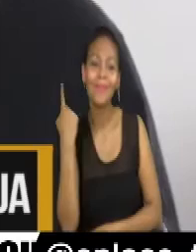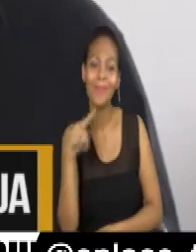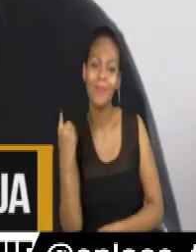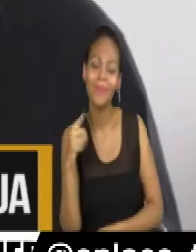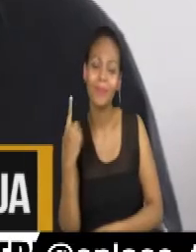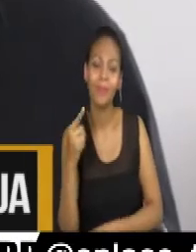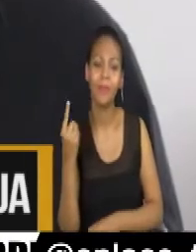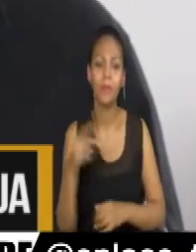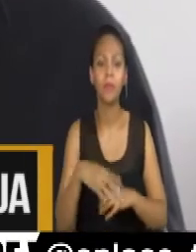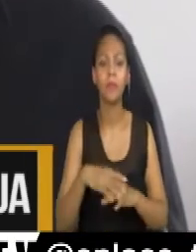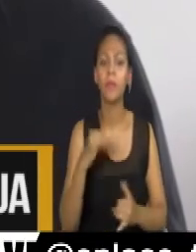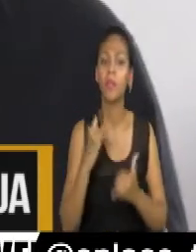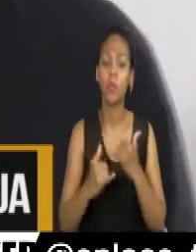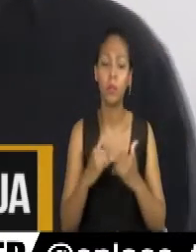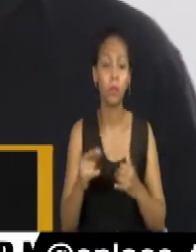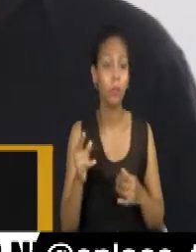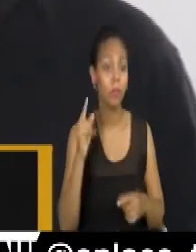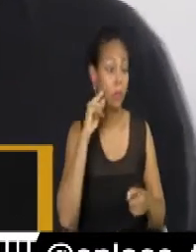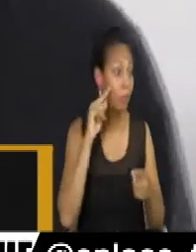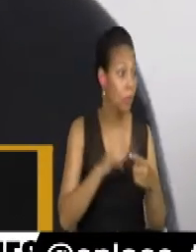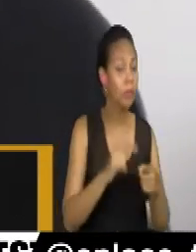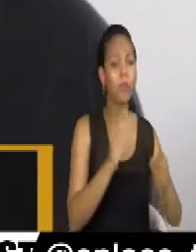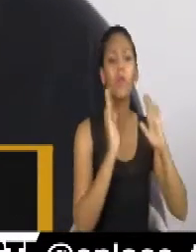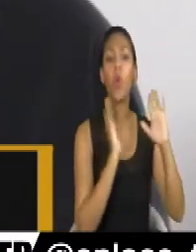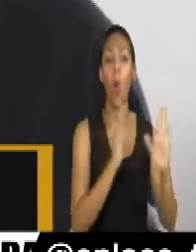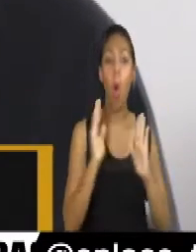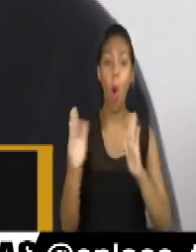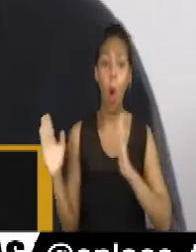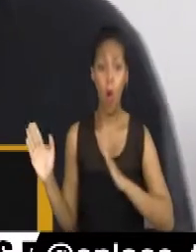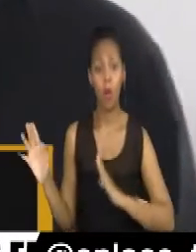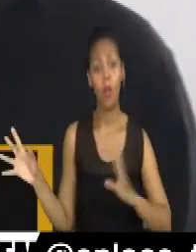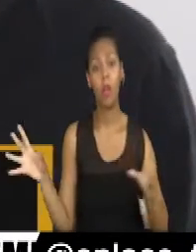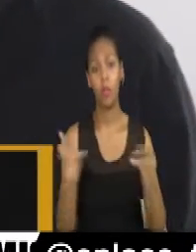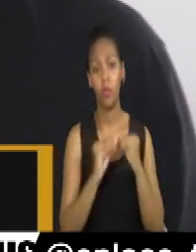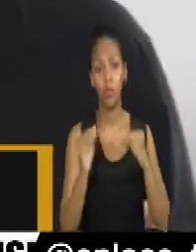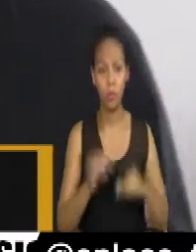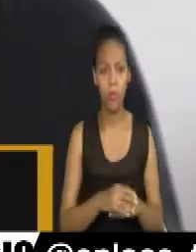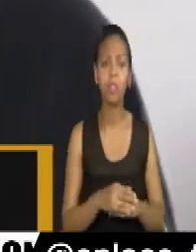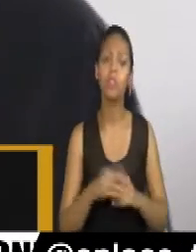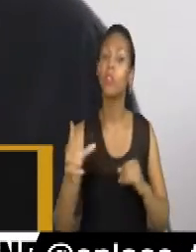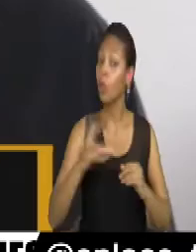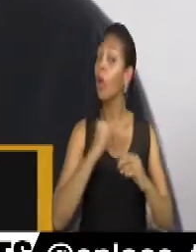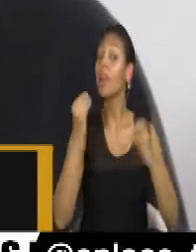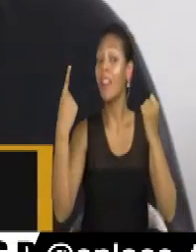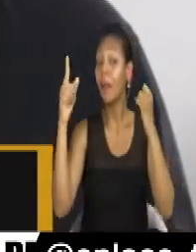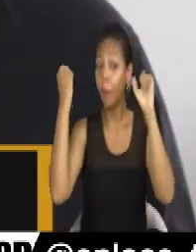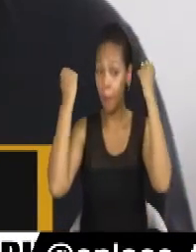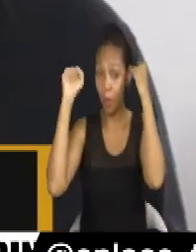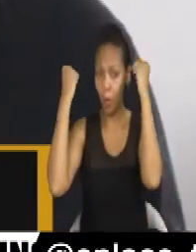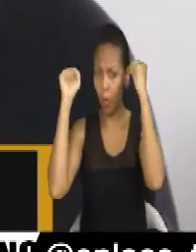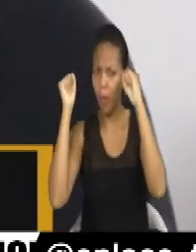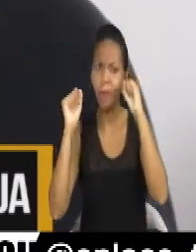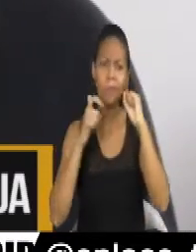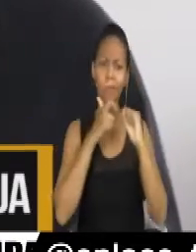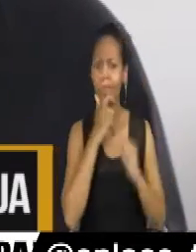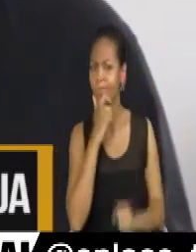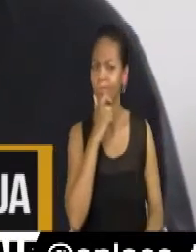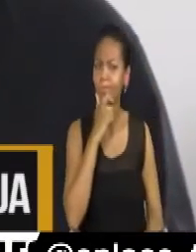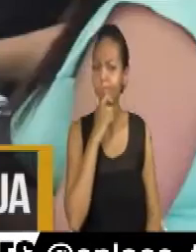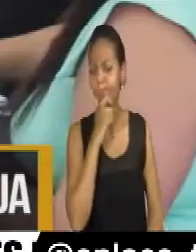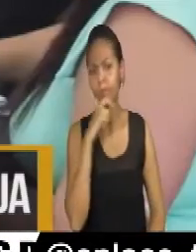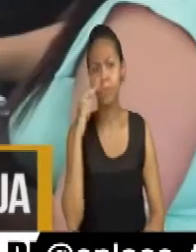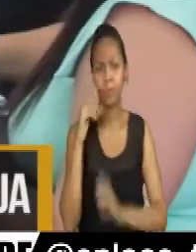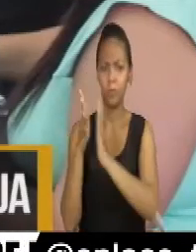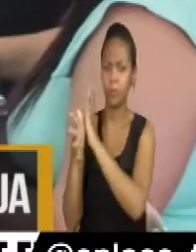cosas, el de garantizar el orden público a todas y a todos, que es una preocupación que se dio hoy en el